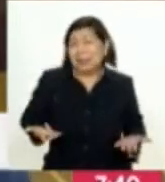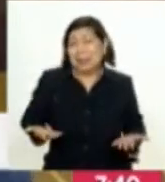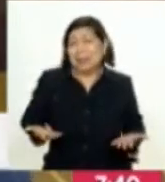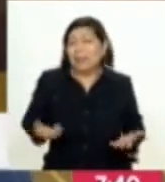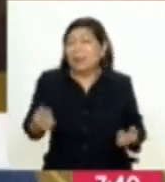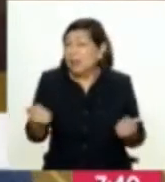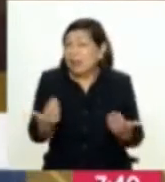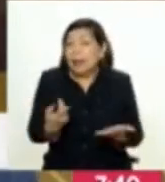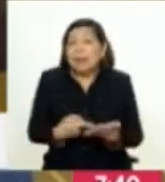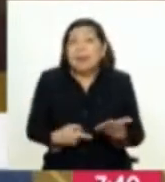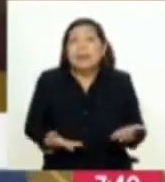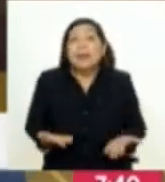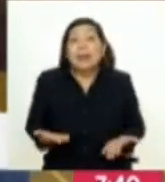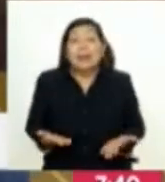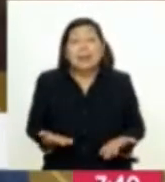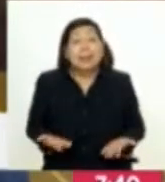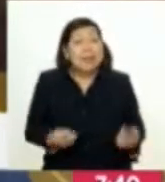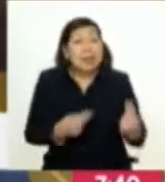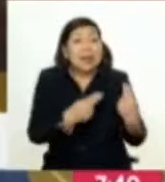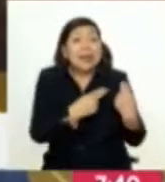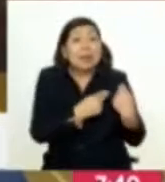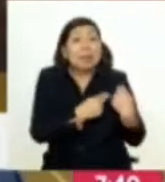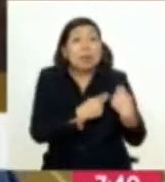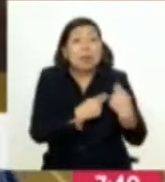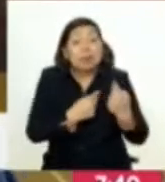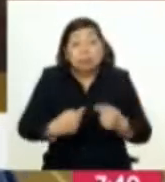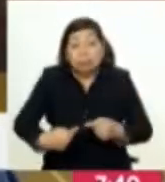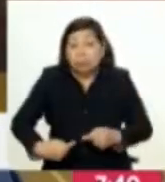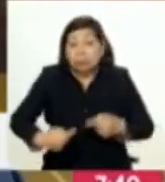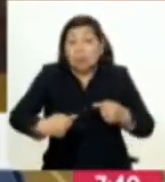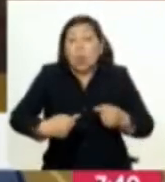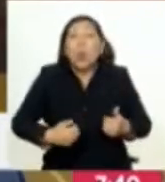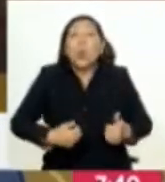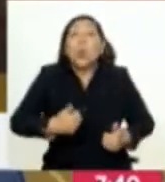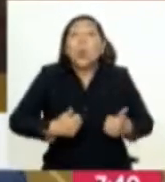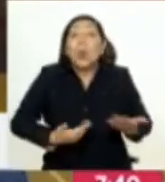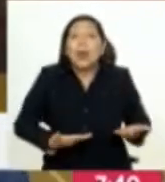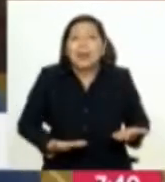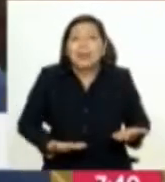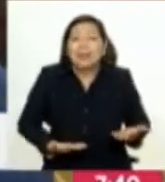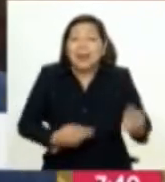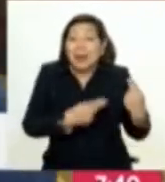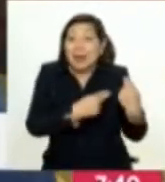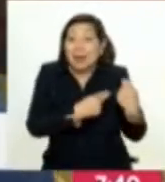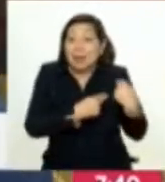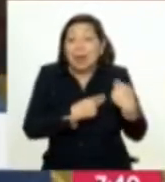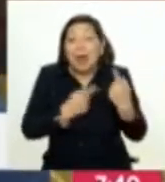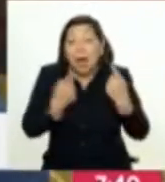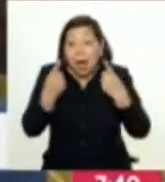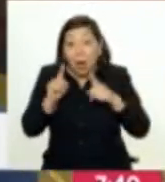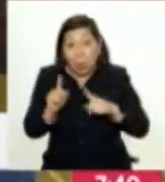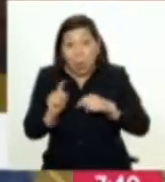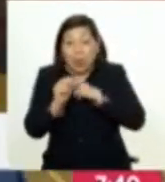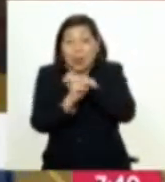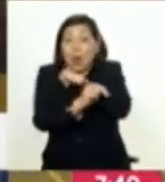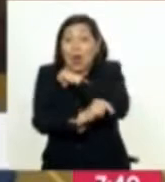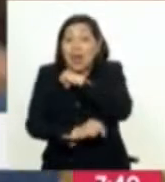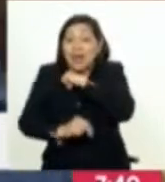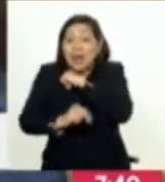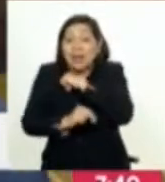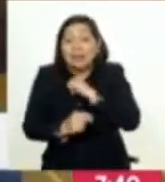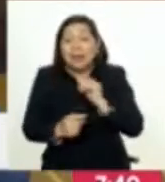activa. Y ese es el rol. El desafío que tenemos, ¿cuál es? Es que el acuerdo nacional